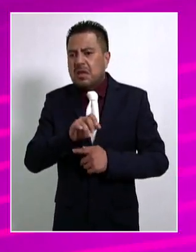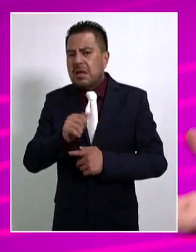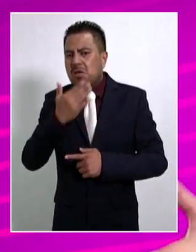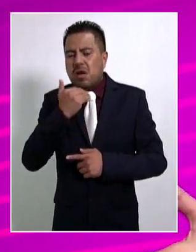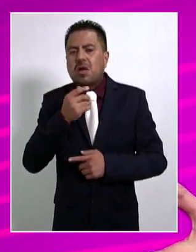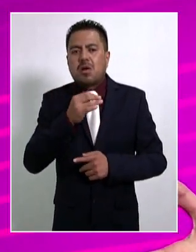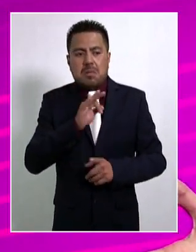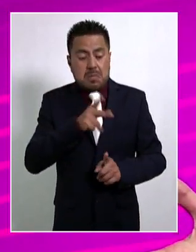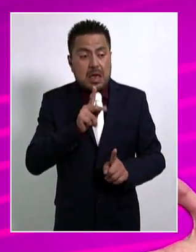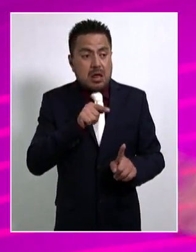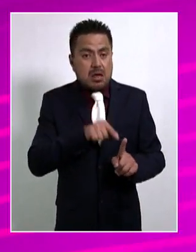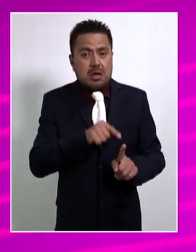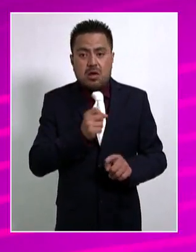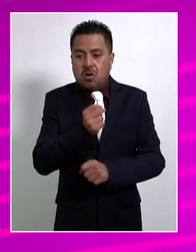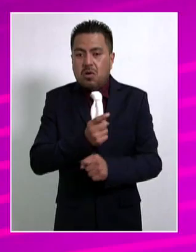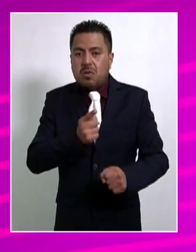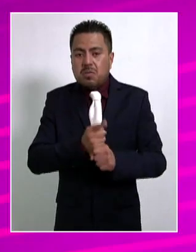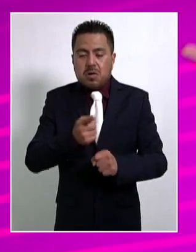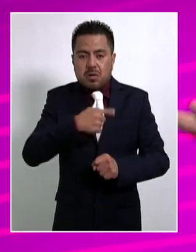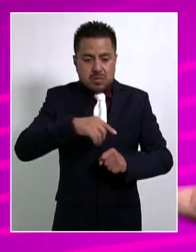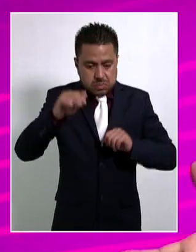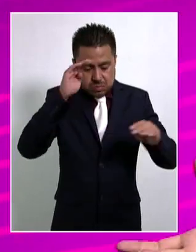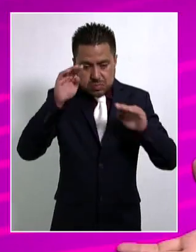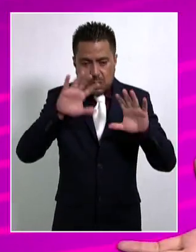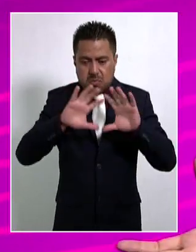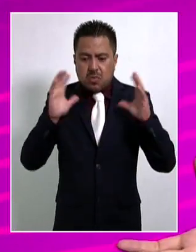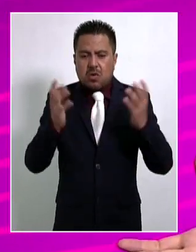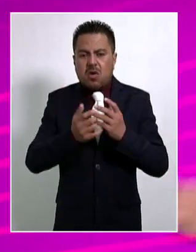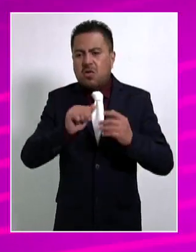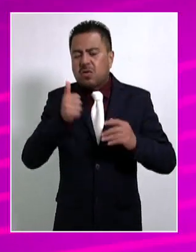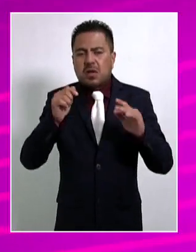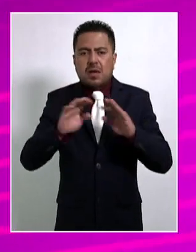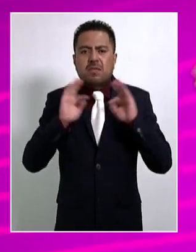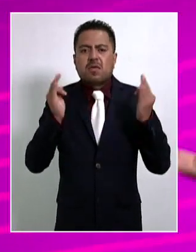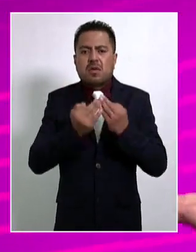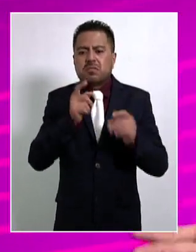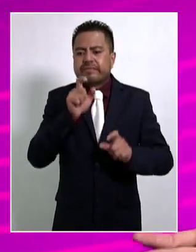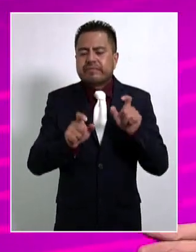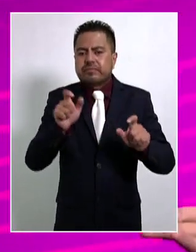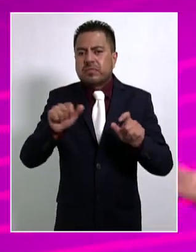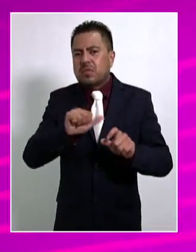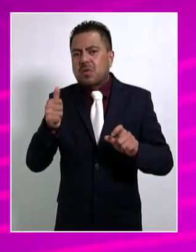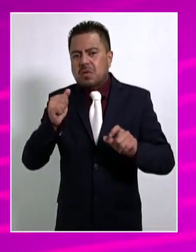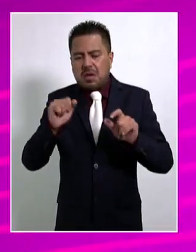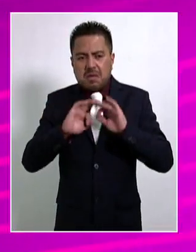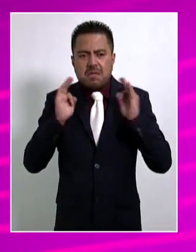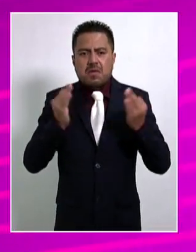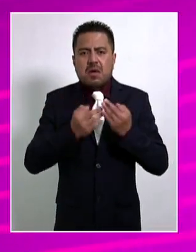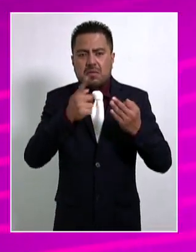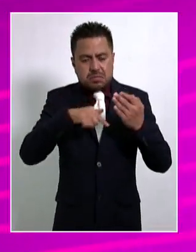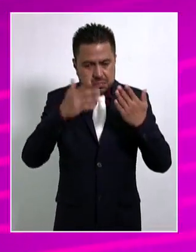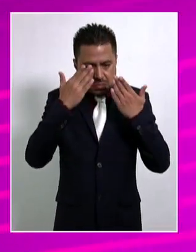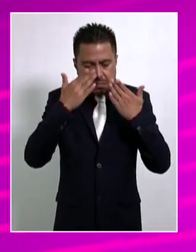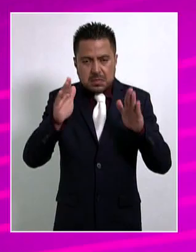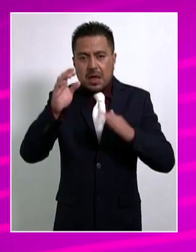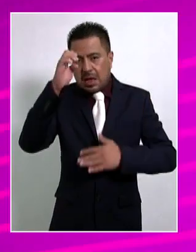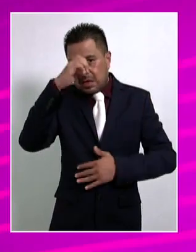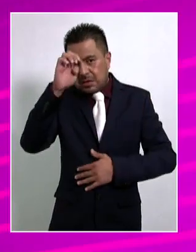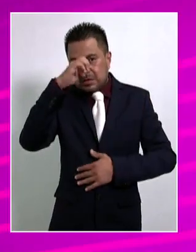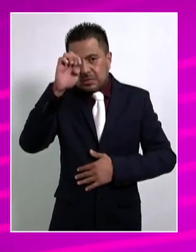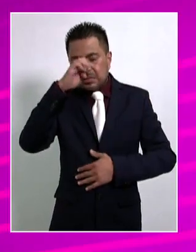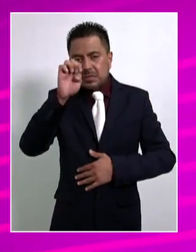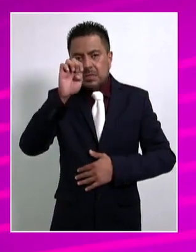una oportunidad también de pensar el mundo de otra manera, ¿no? De pensar las identidades de otra manera y de abrirnos a la